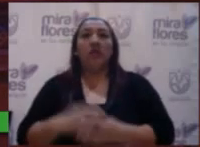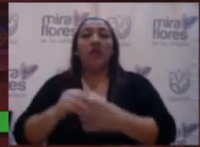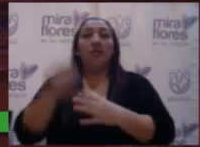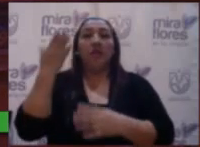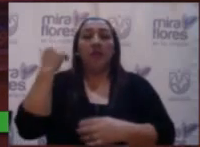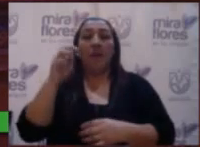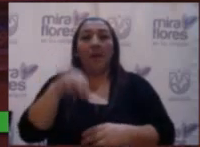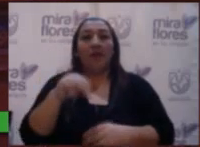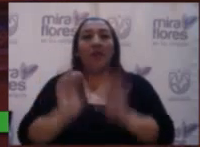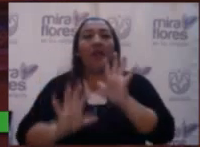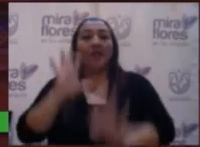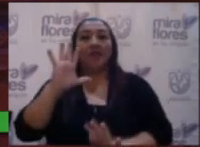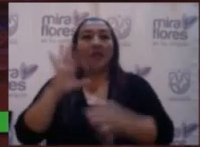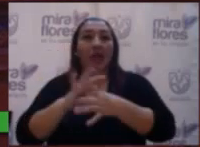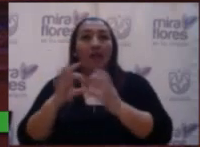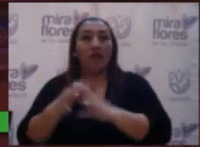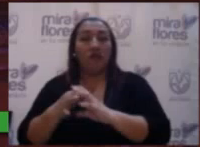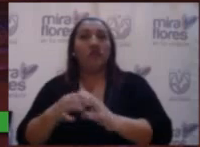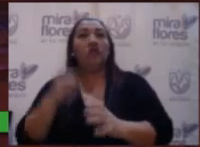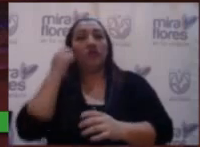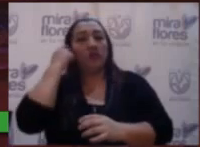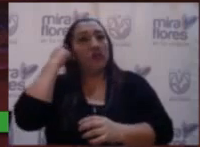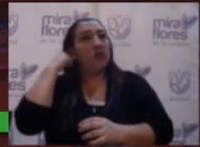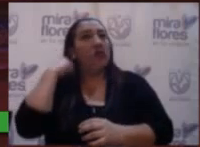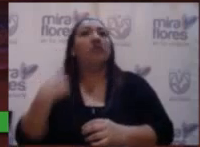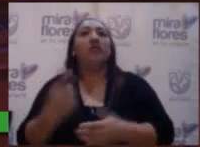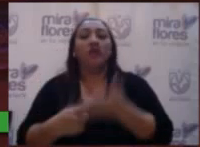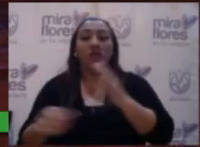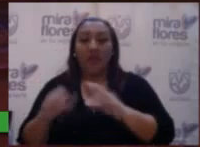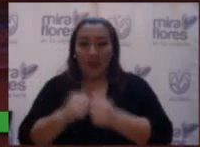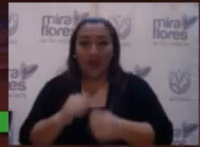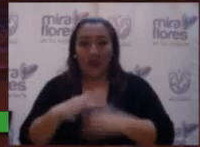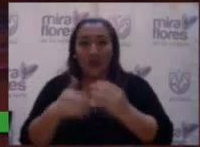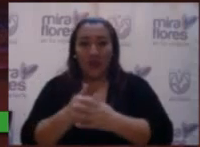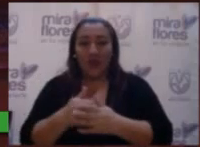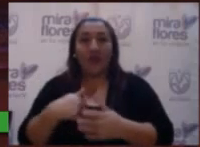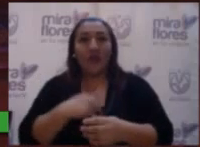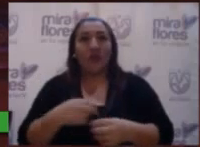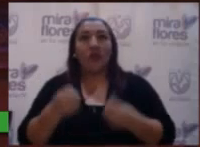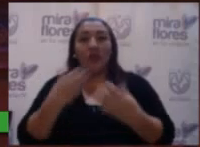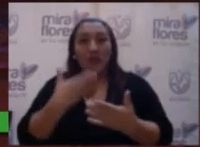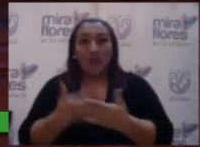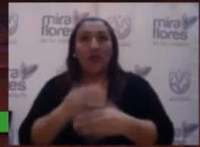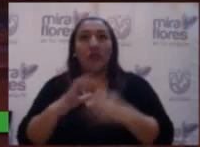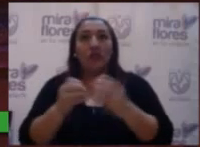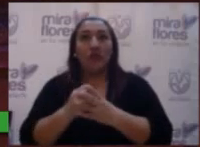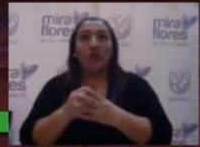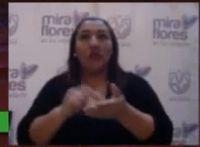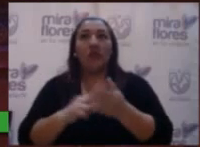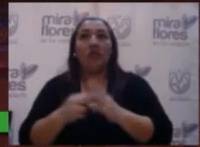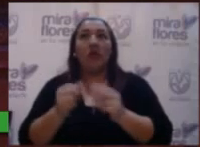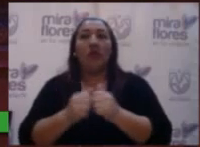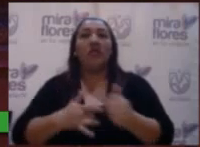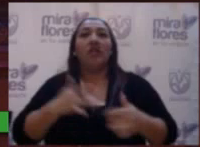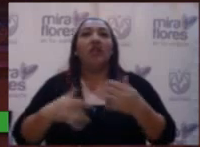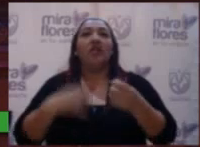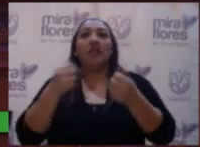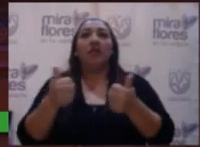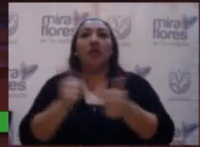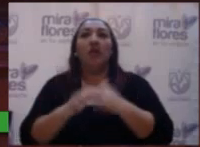pasado martes 15 de agosto ocasión en que tuvimos el privilegio de contar con su presencia y sus palabras que nos emocionaron y llegaron al corazón